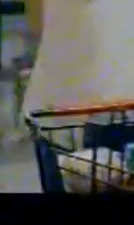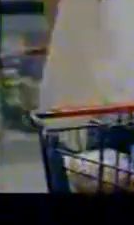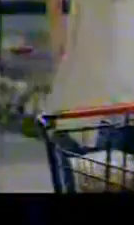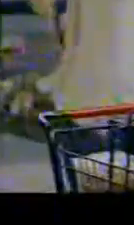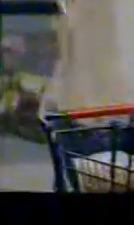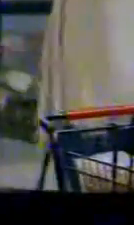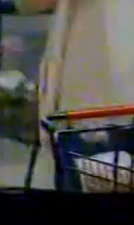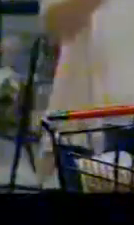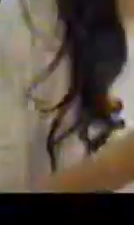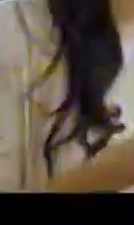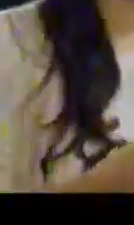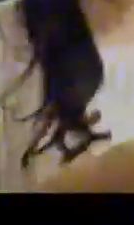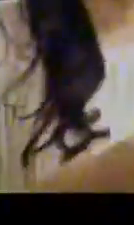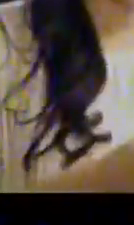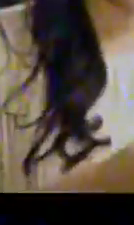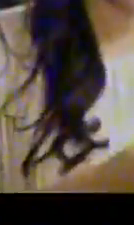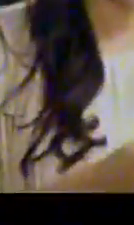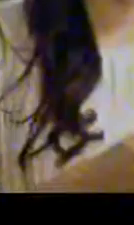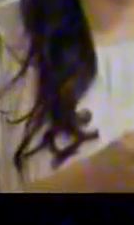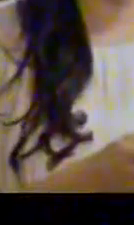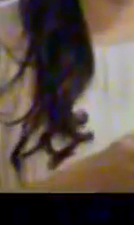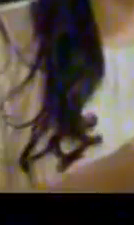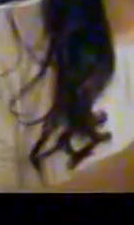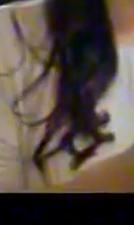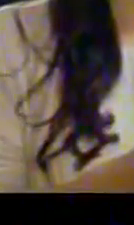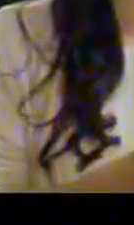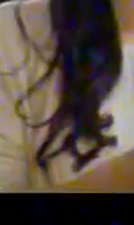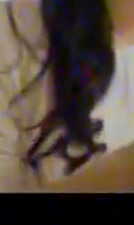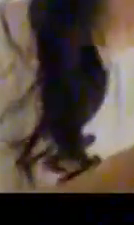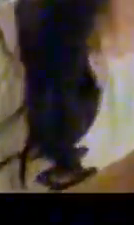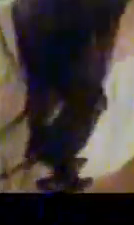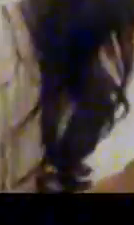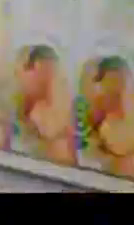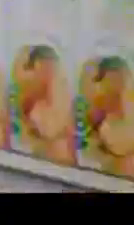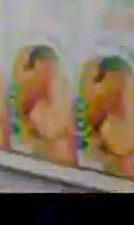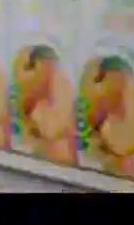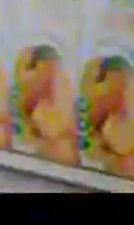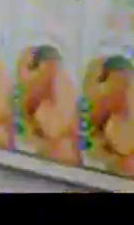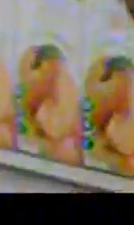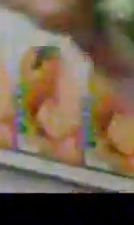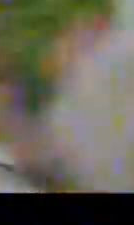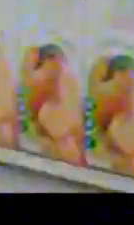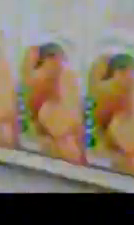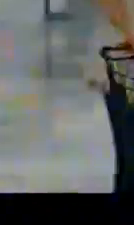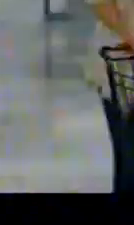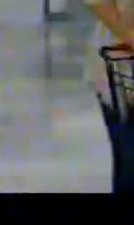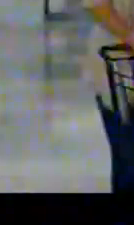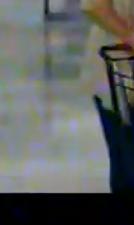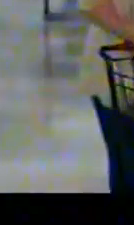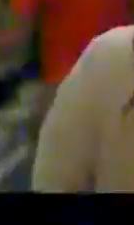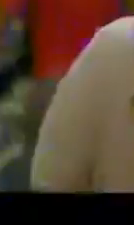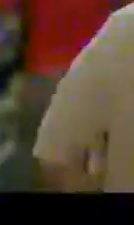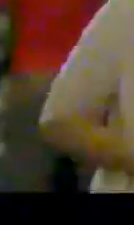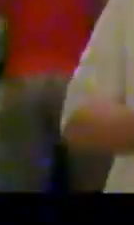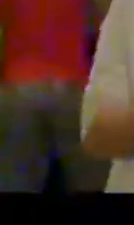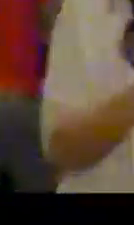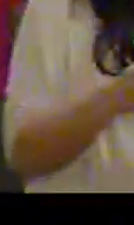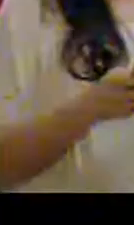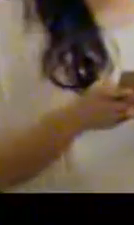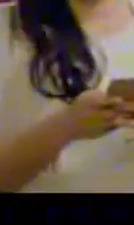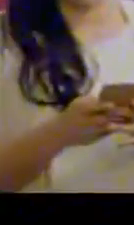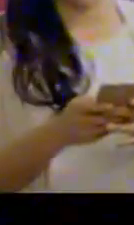A ver, hola, ma, dice Carlitos que no te olvides del pulp de durazno. Ok,